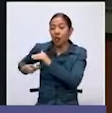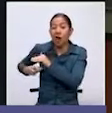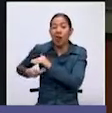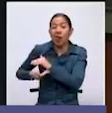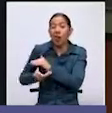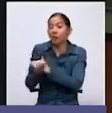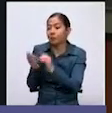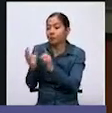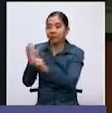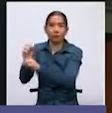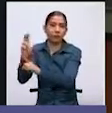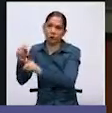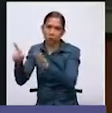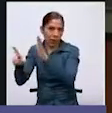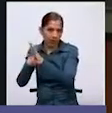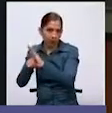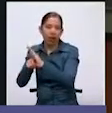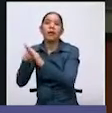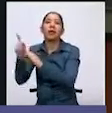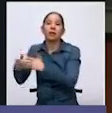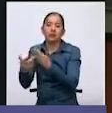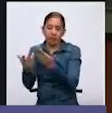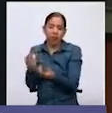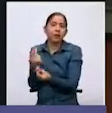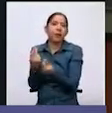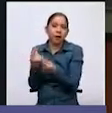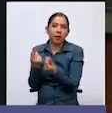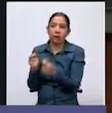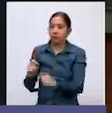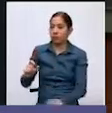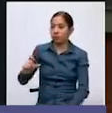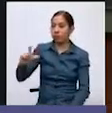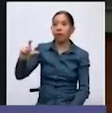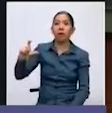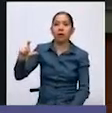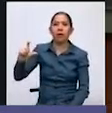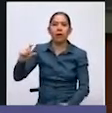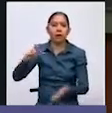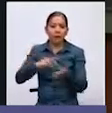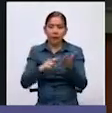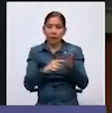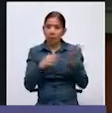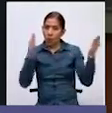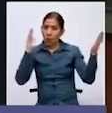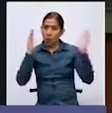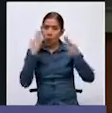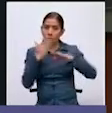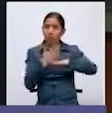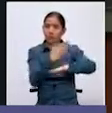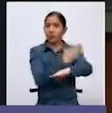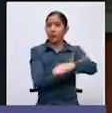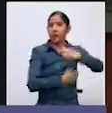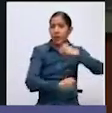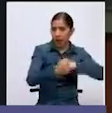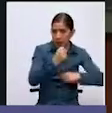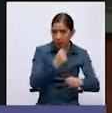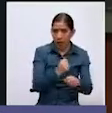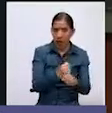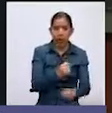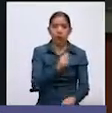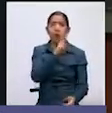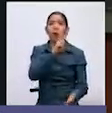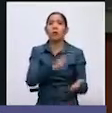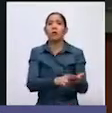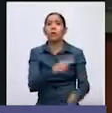actividad ilegal del contrabando, lo que ha significado un incremento porcentual del valor en